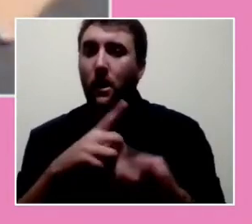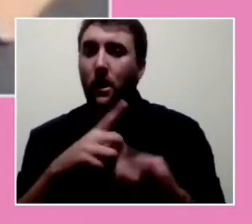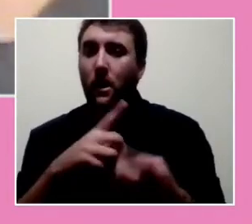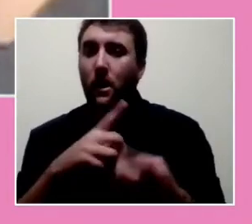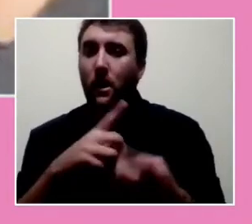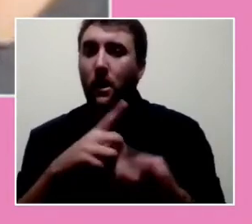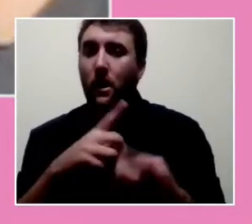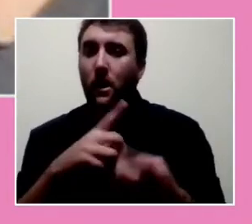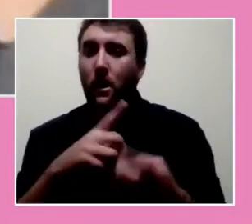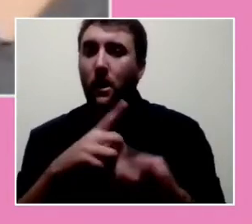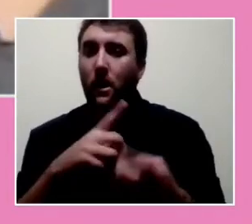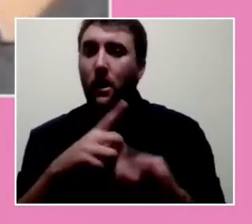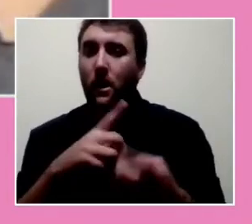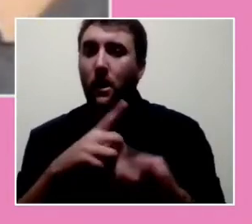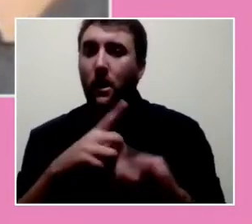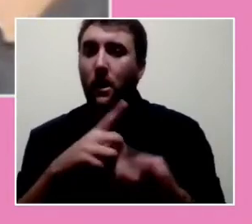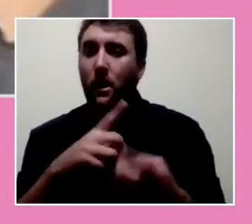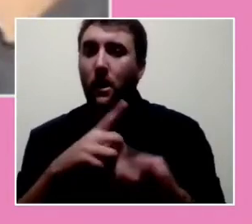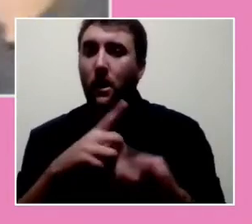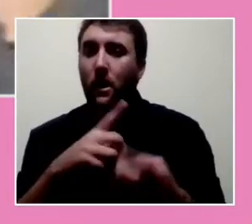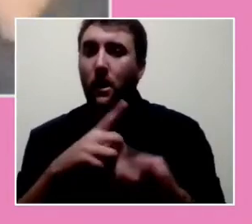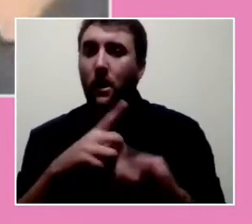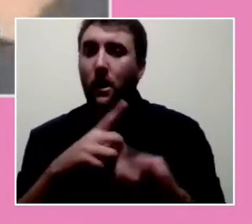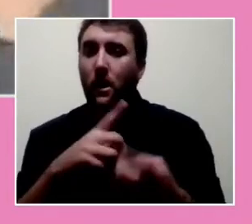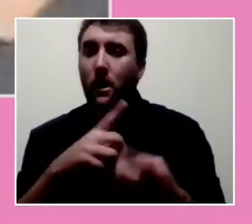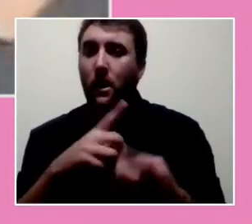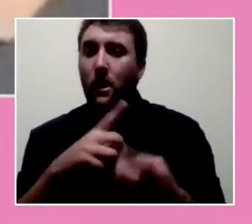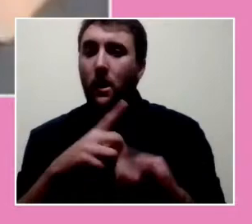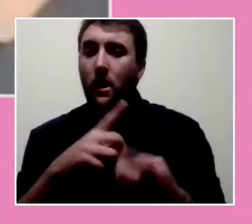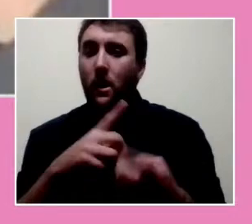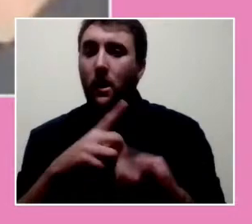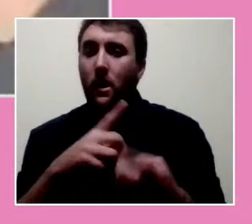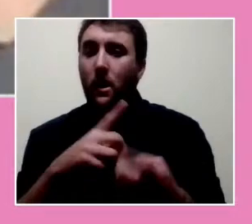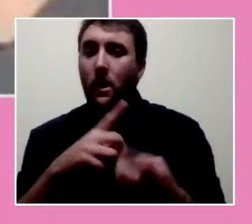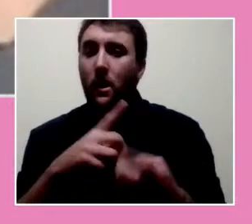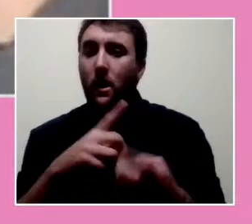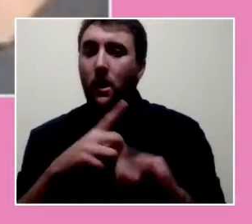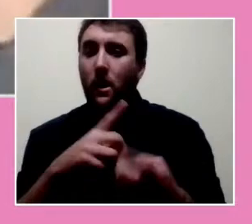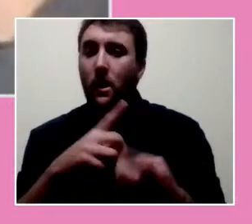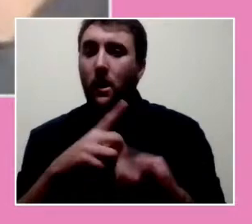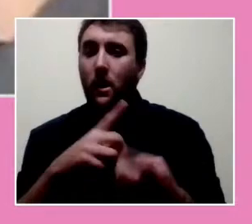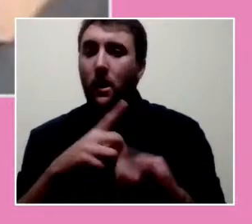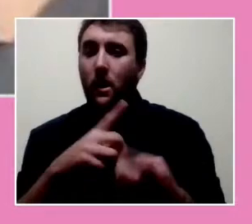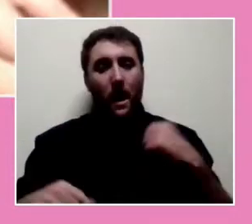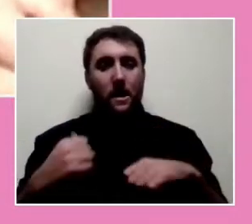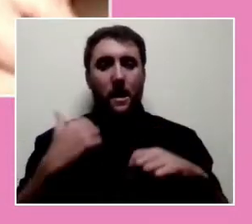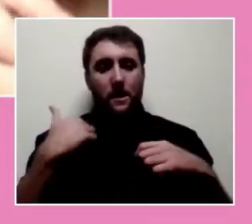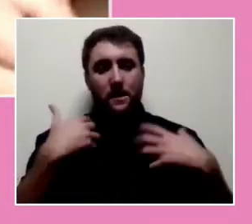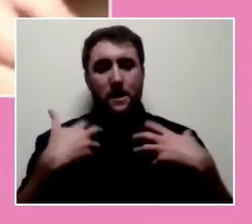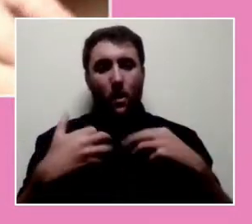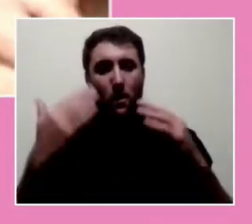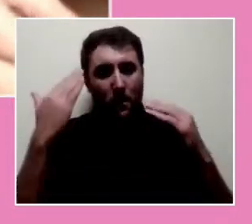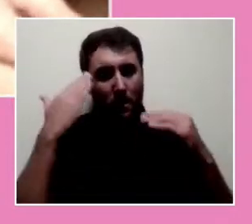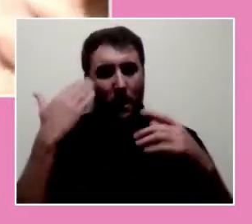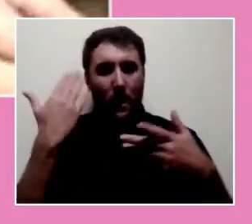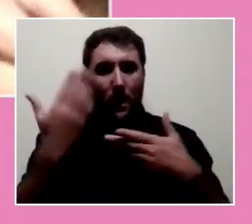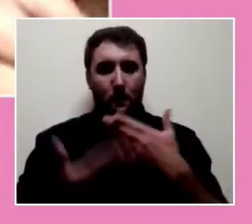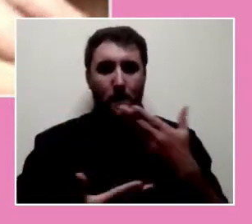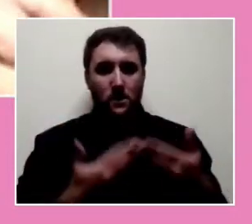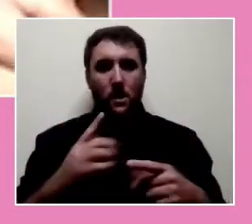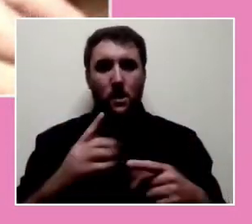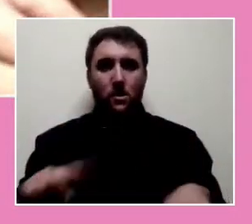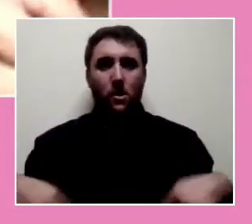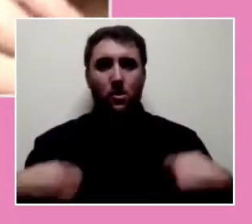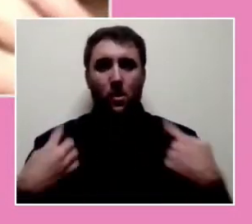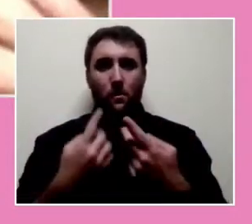incitándolos a comprar o meterse en estafas, donde simplemente el influencer sería el beneficiado. Y nosotros estuvimos viendo que lo